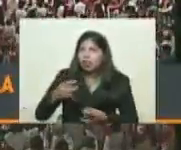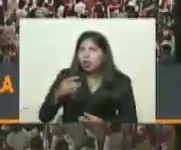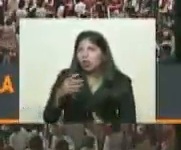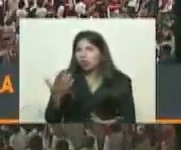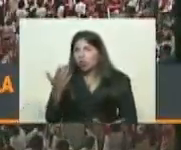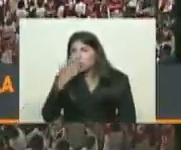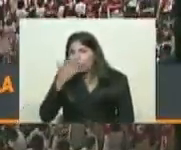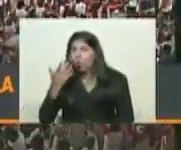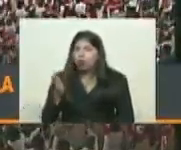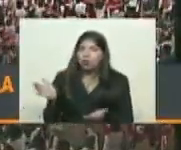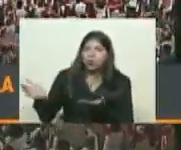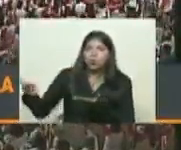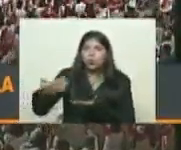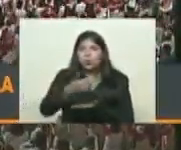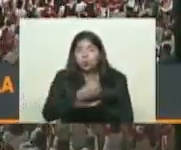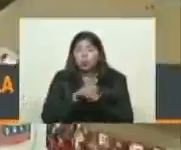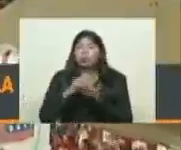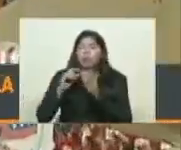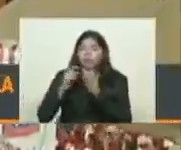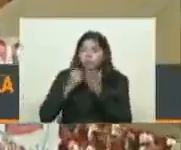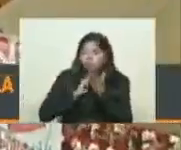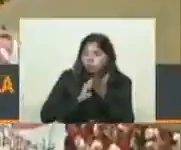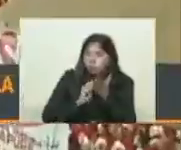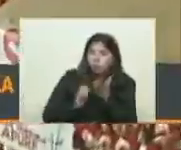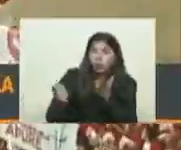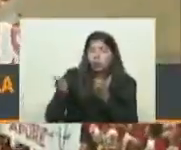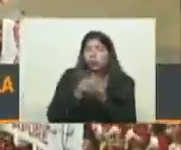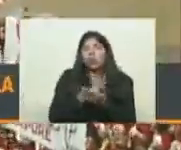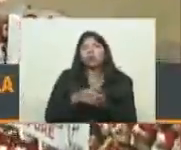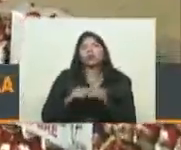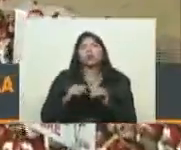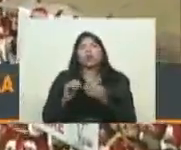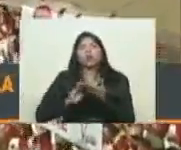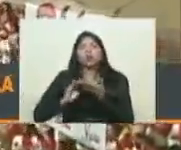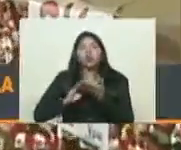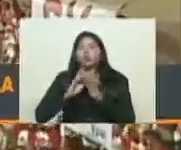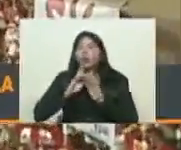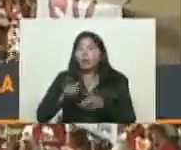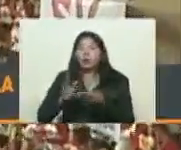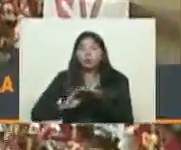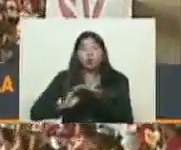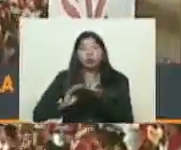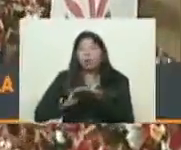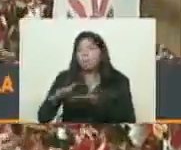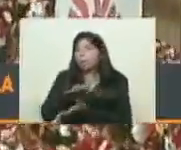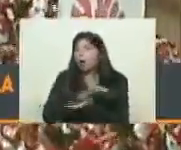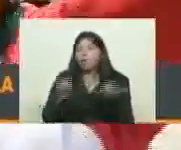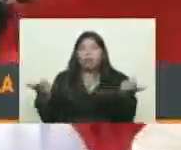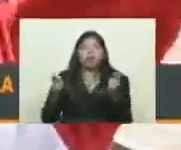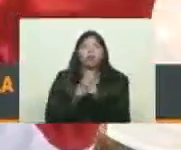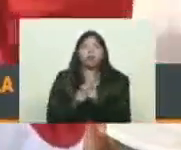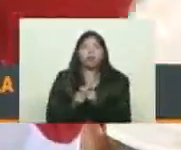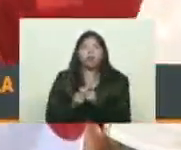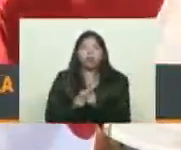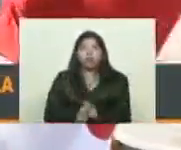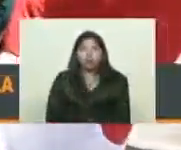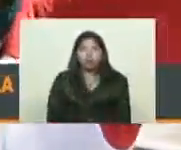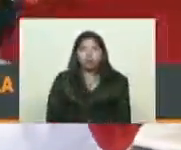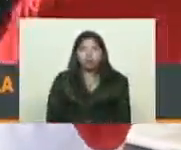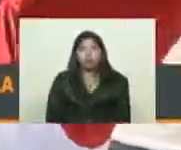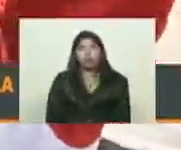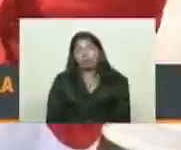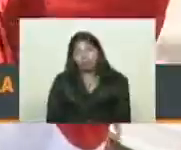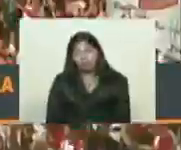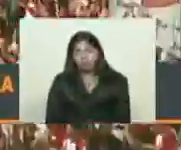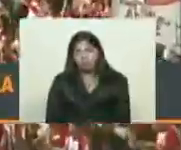inquietudes de la población venezolana. Pero lo más importante, para dar respuesta a esas problemáticas de la